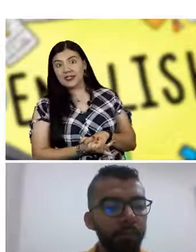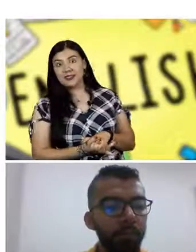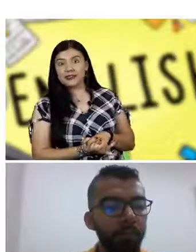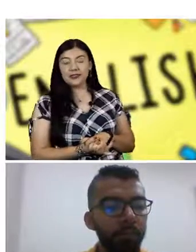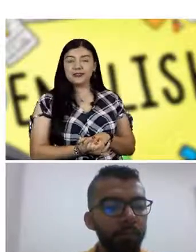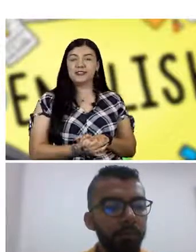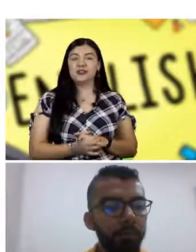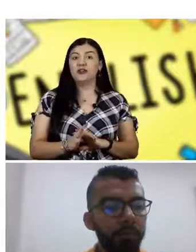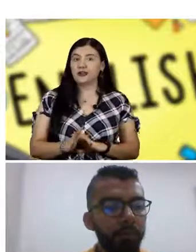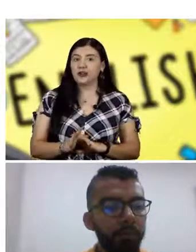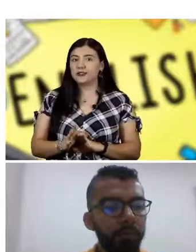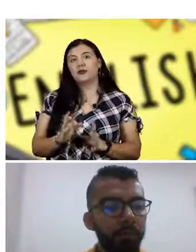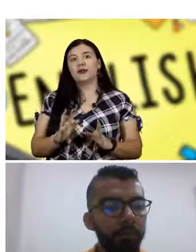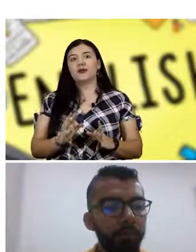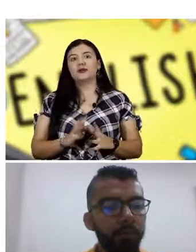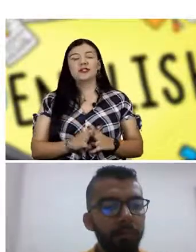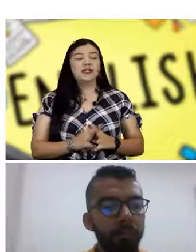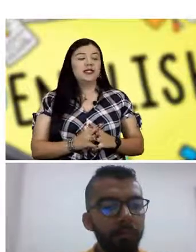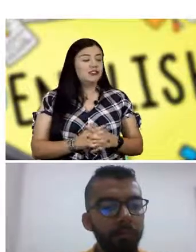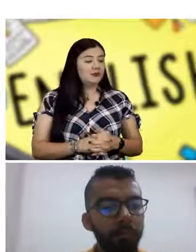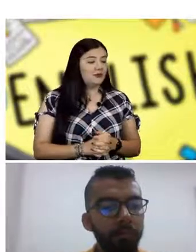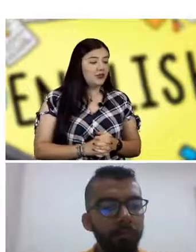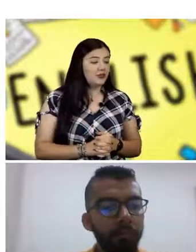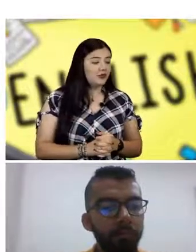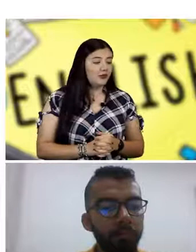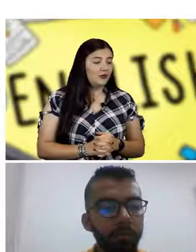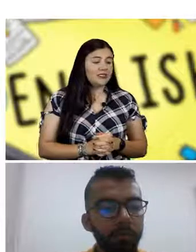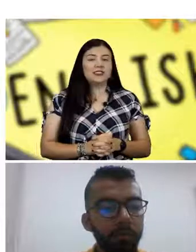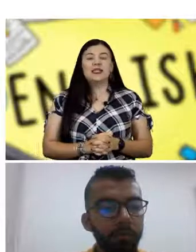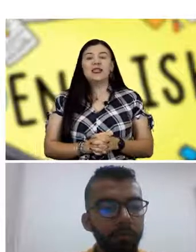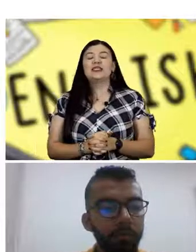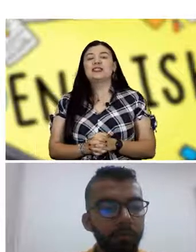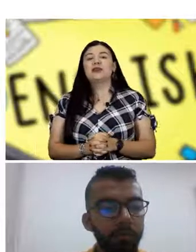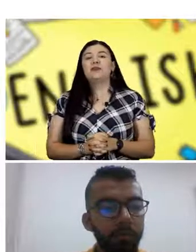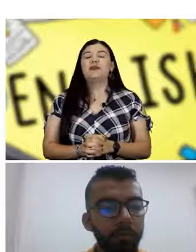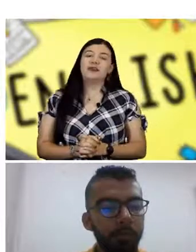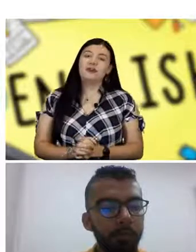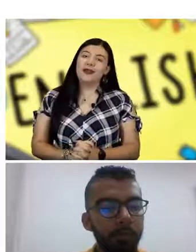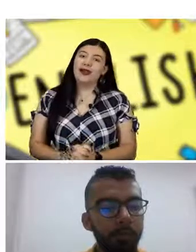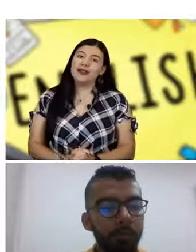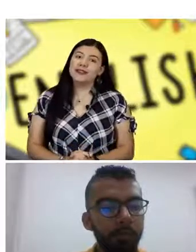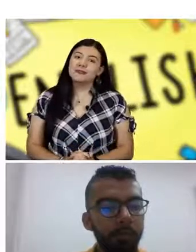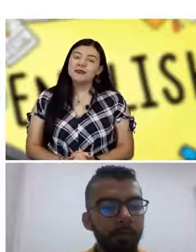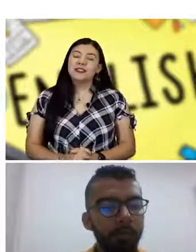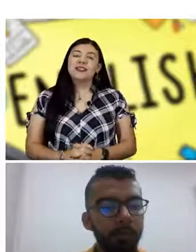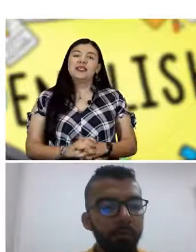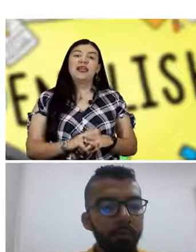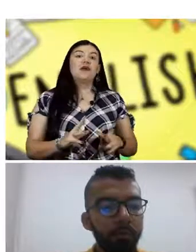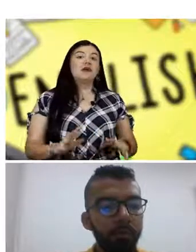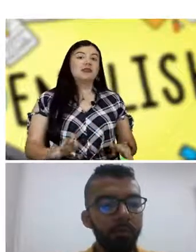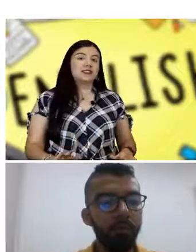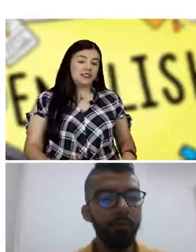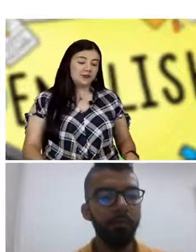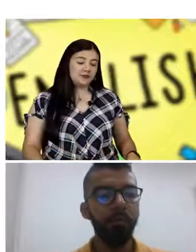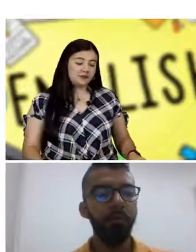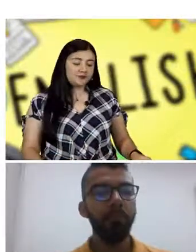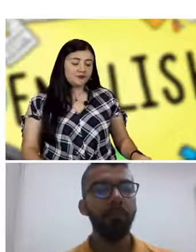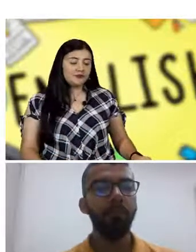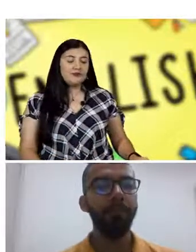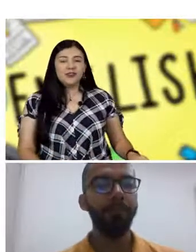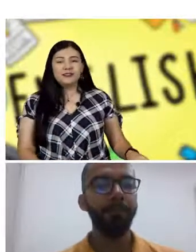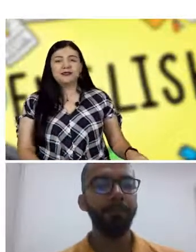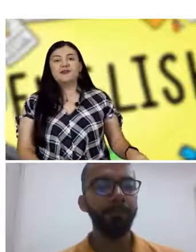de garganta, ¿sí? Dolor de estómago. Son bien comunes este tipo de enfermedades. ¿Qué vamos a hacer?